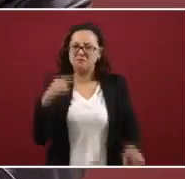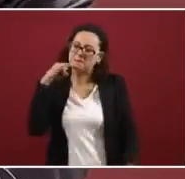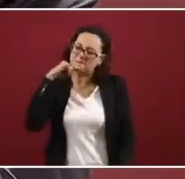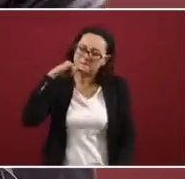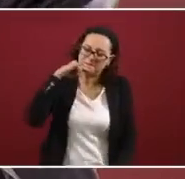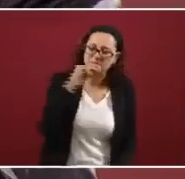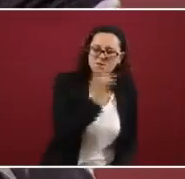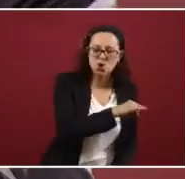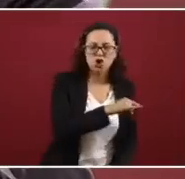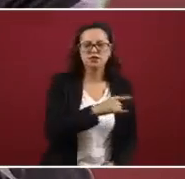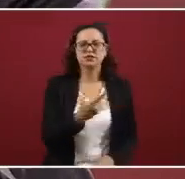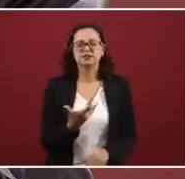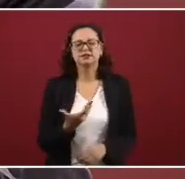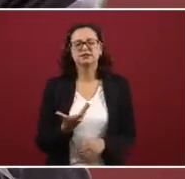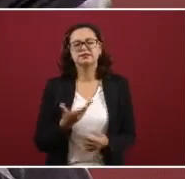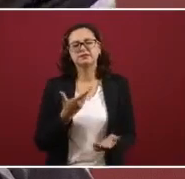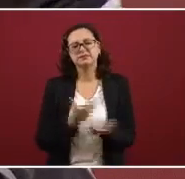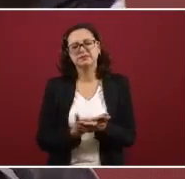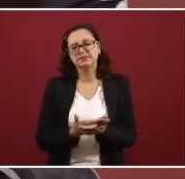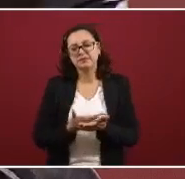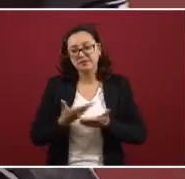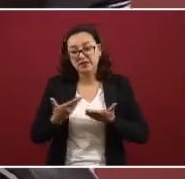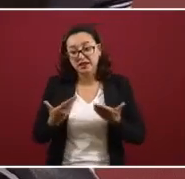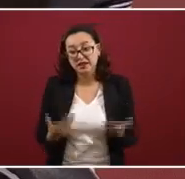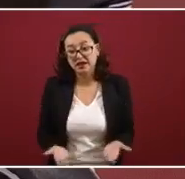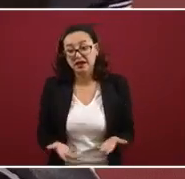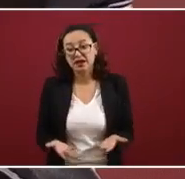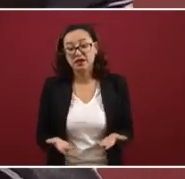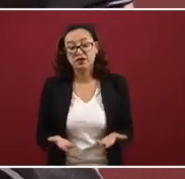Entonces, ahora,